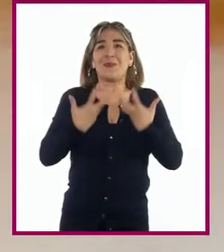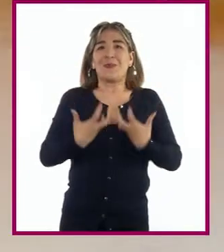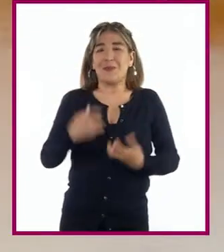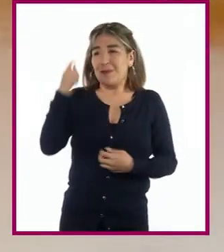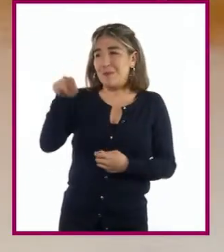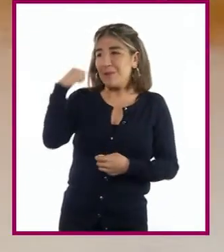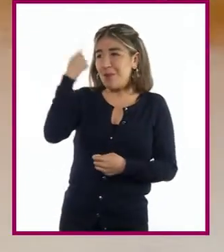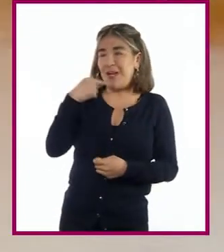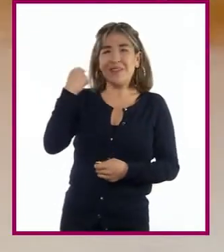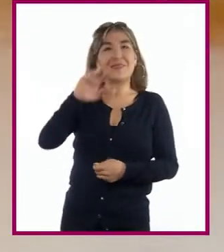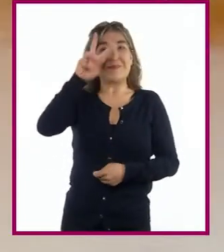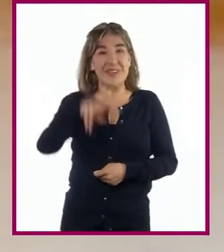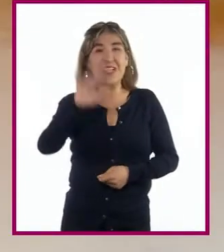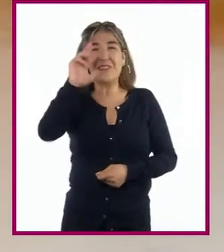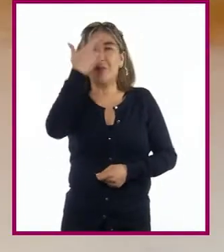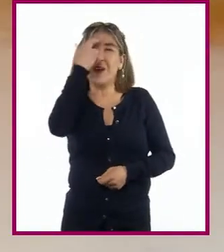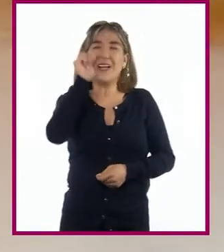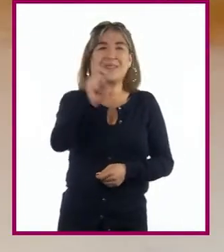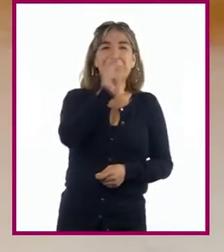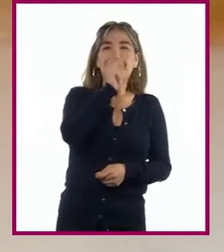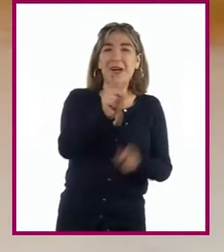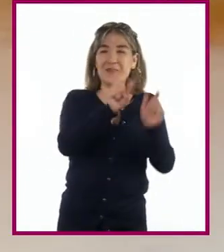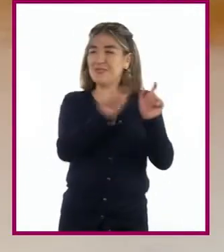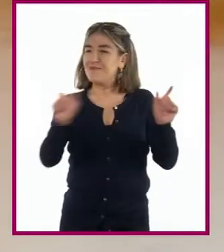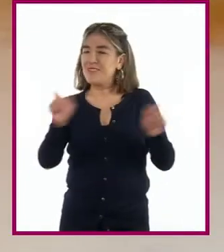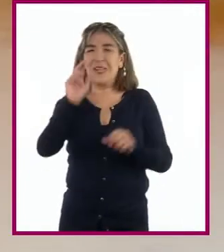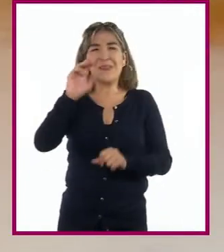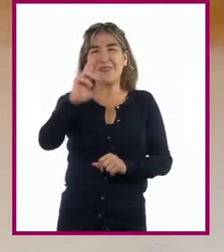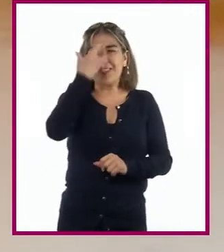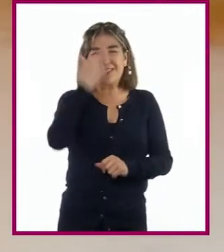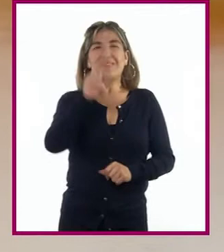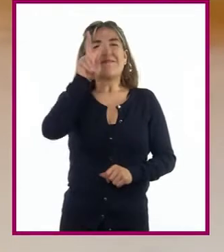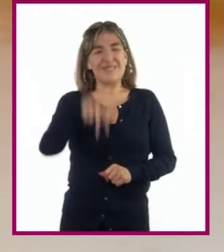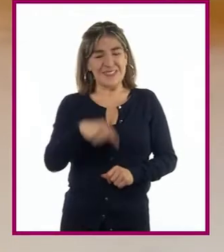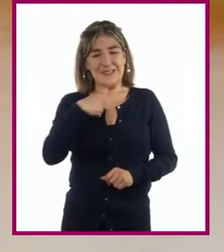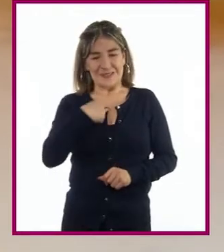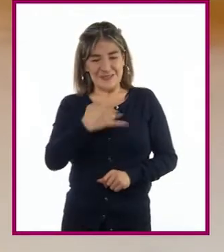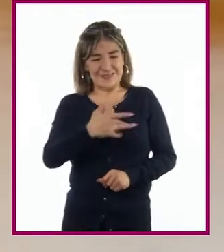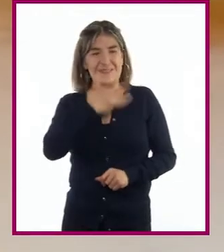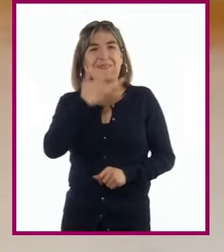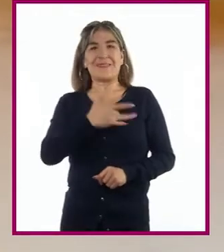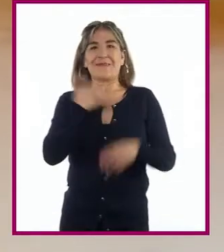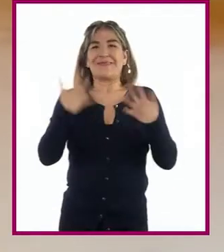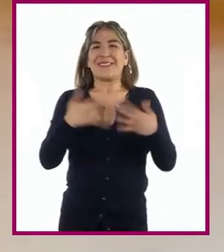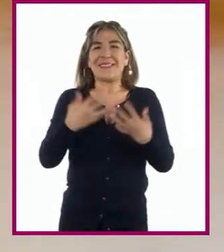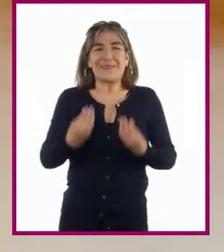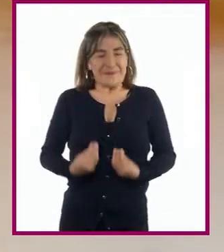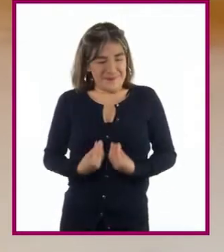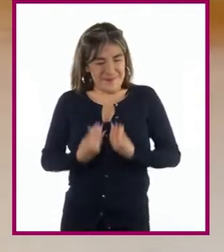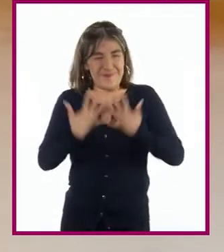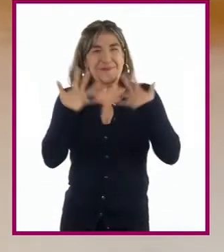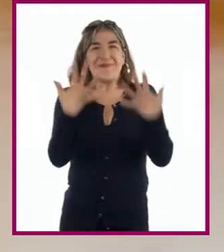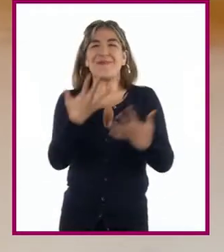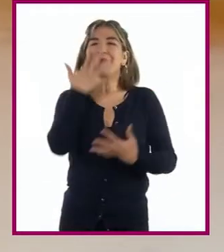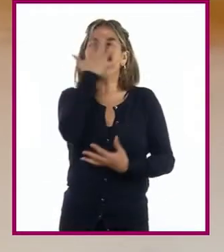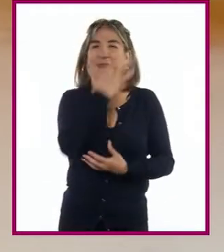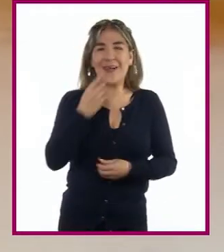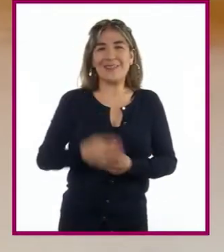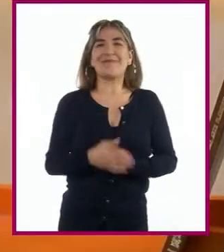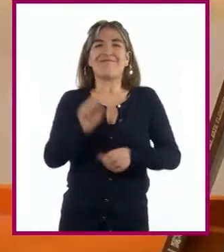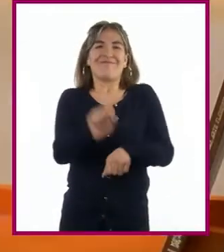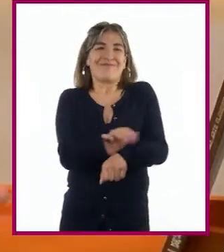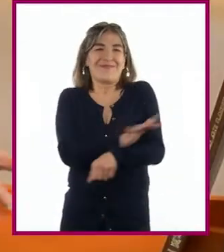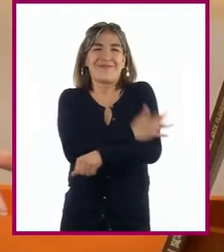cómo fueron mis textos. La verdad, fueron sentimientos muy, muy vivos. No sé, fue mucha la